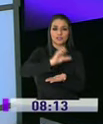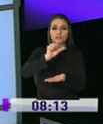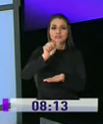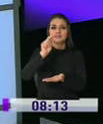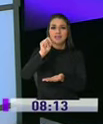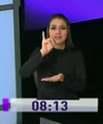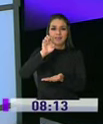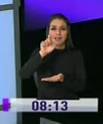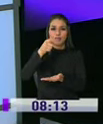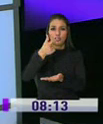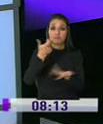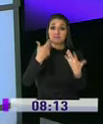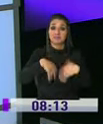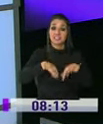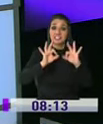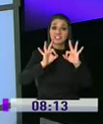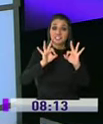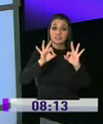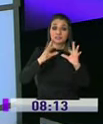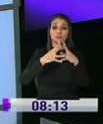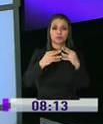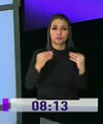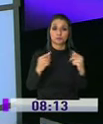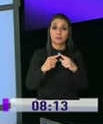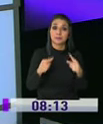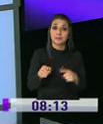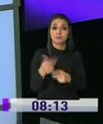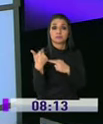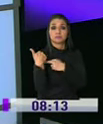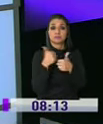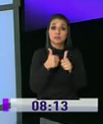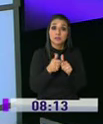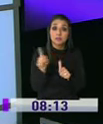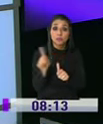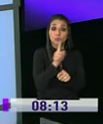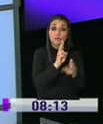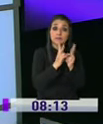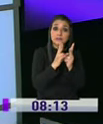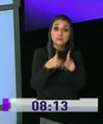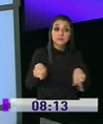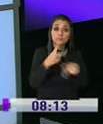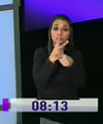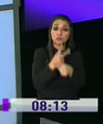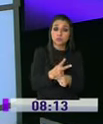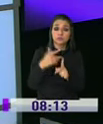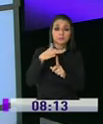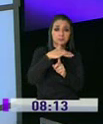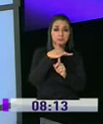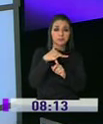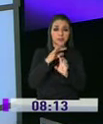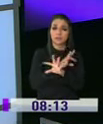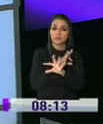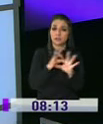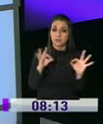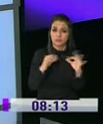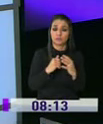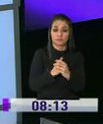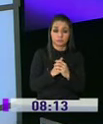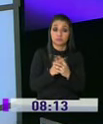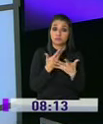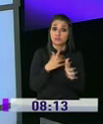está con soluciones. Pero ahora queda en las manos de cada uno de los ciudadanos y de los moradores de este sector cuidarlo. Tienen absolutamente todo, así que